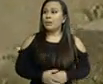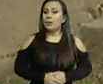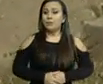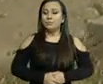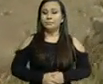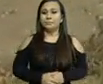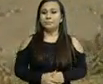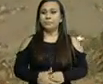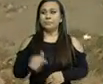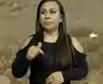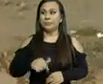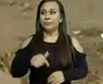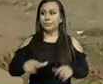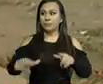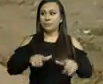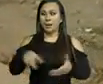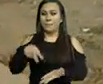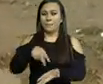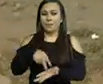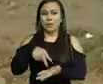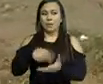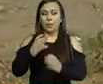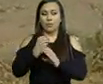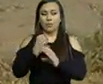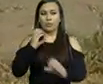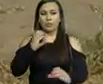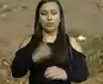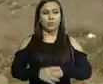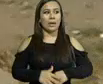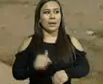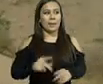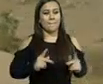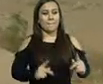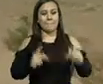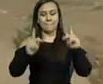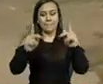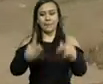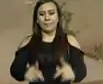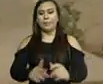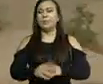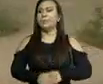ambiente acá en este paradero de buses vía perimetral